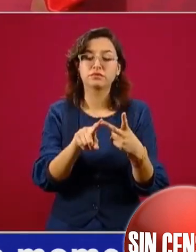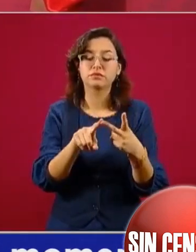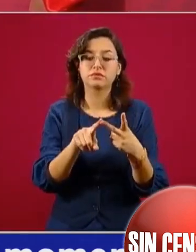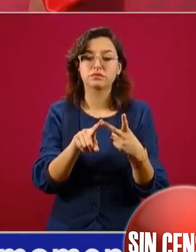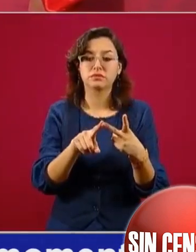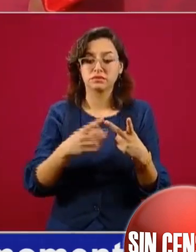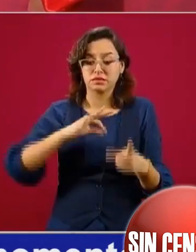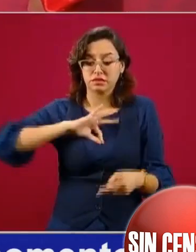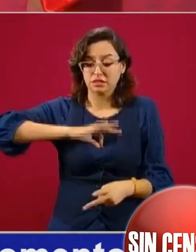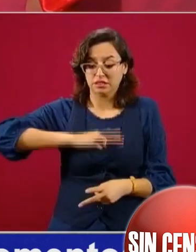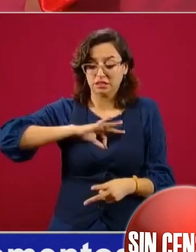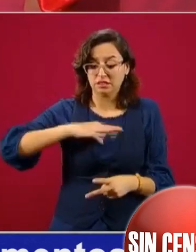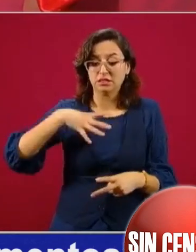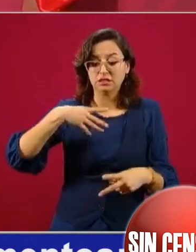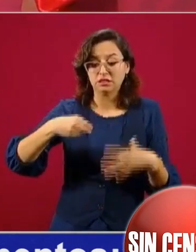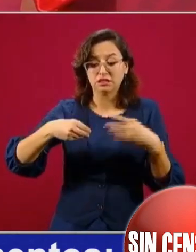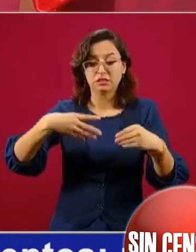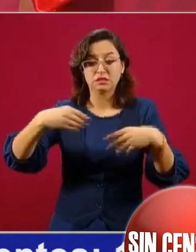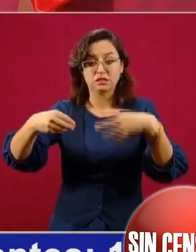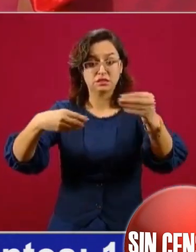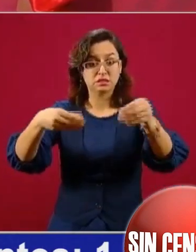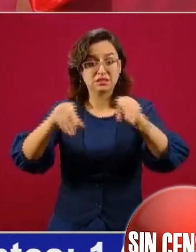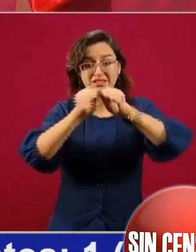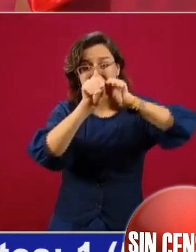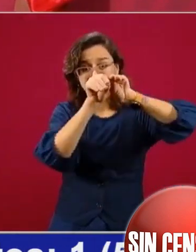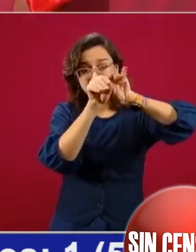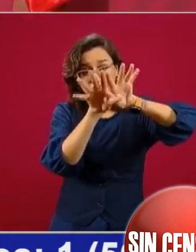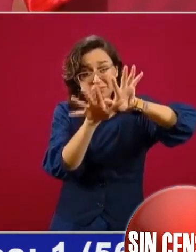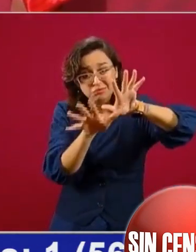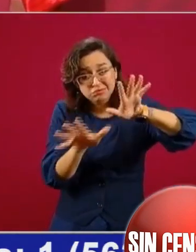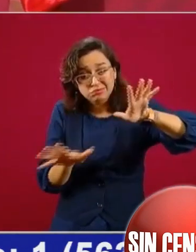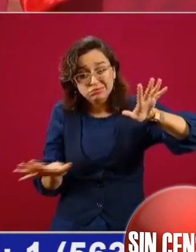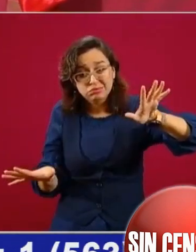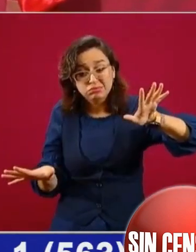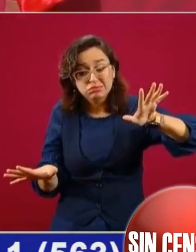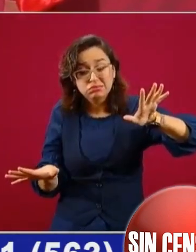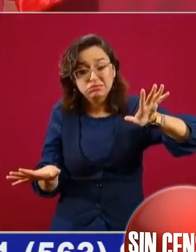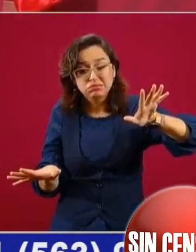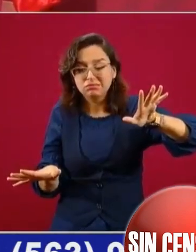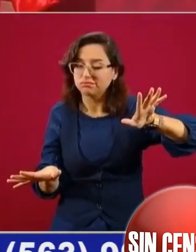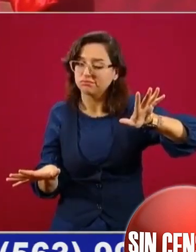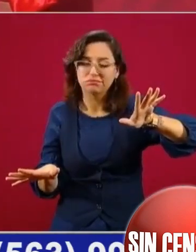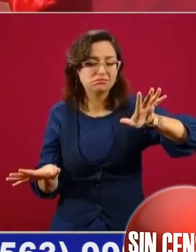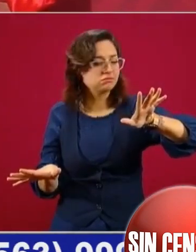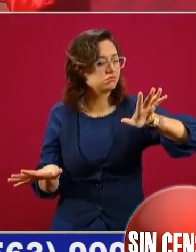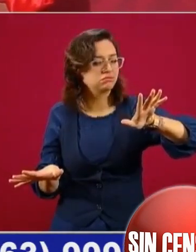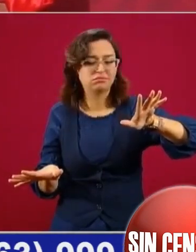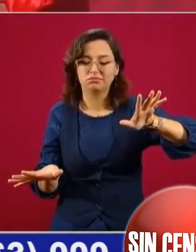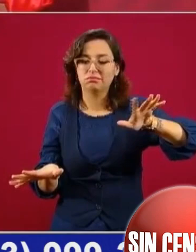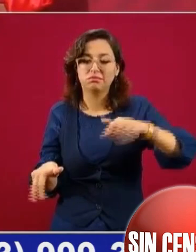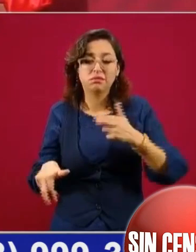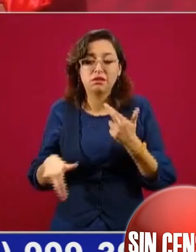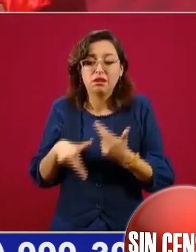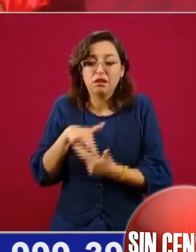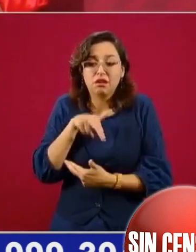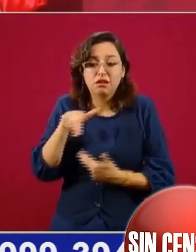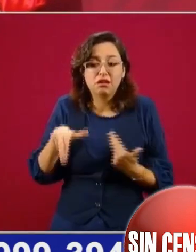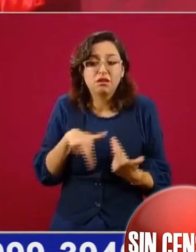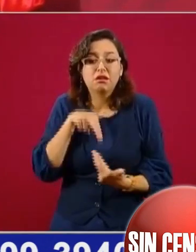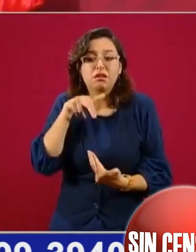la pandemia se está manifestando también en forma